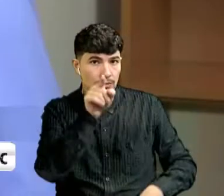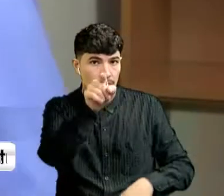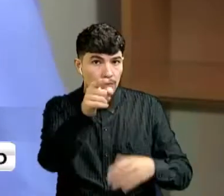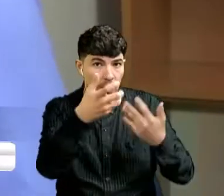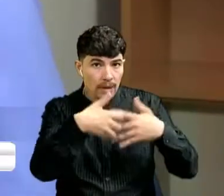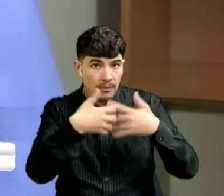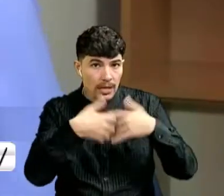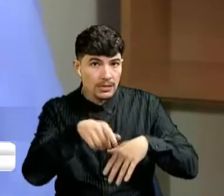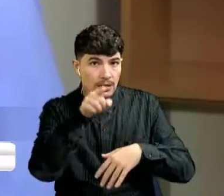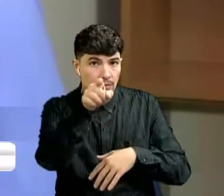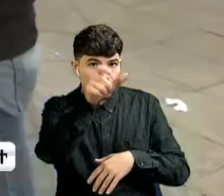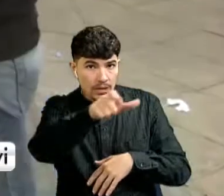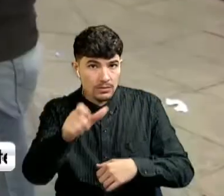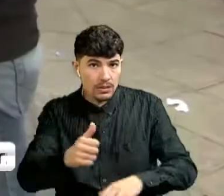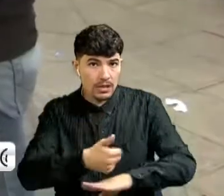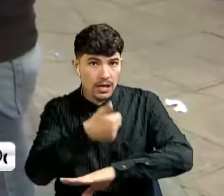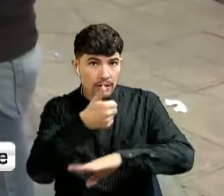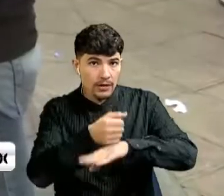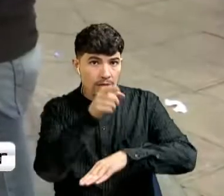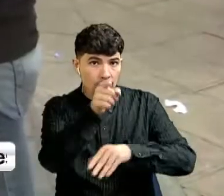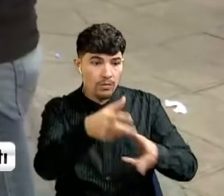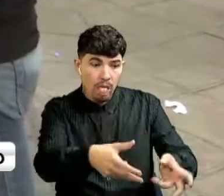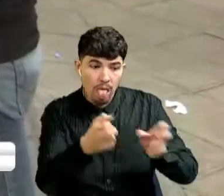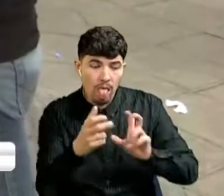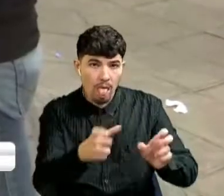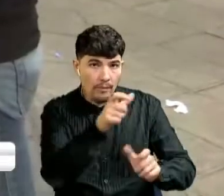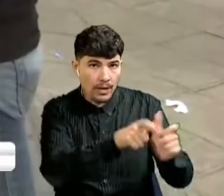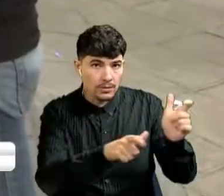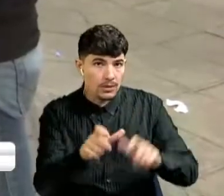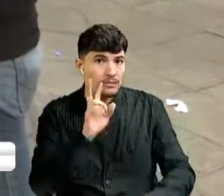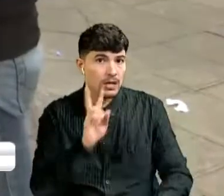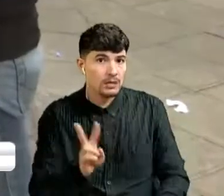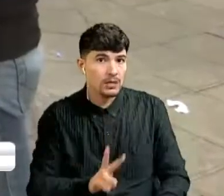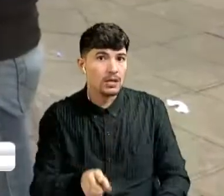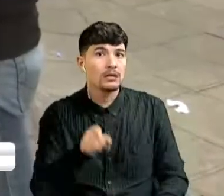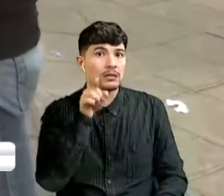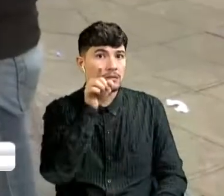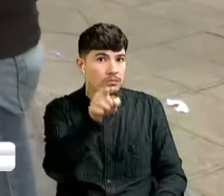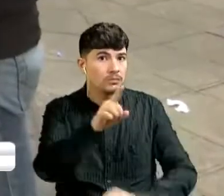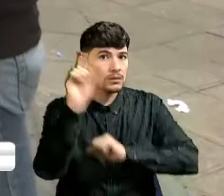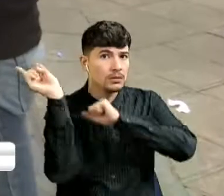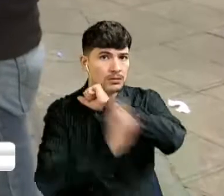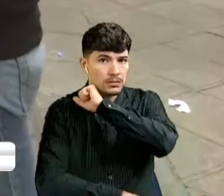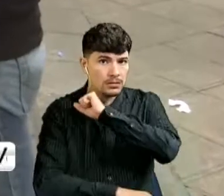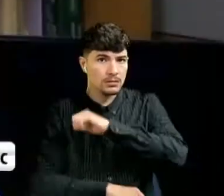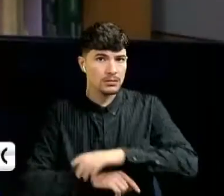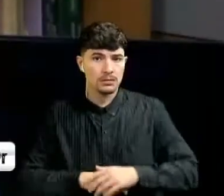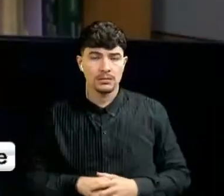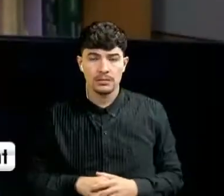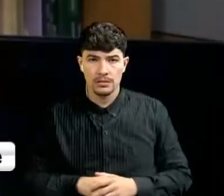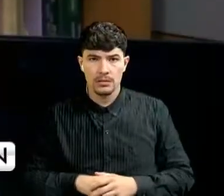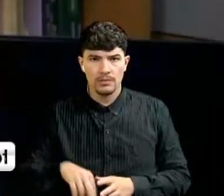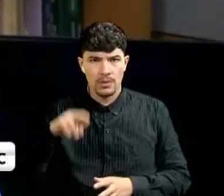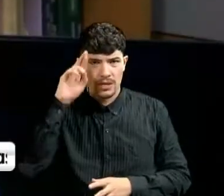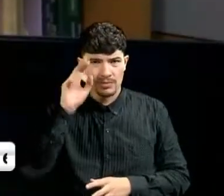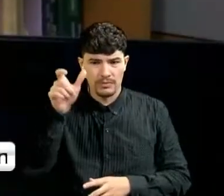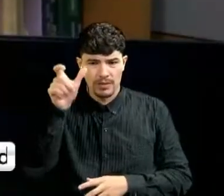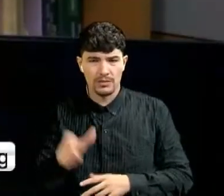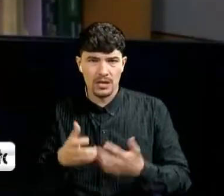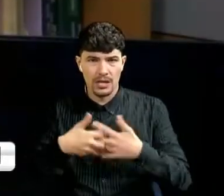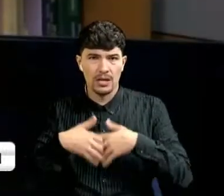laboralmente a estos extranjeros pueden recibir drásticas sanciones en estos casos pues el empleador se hace